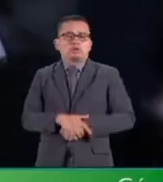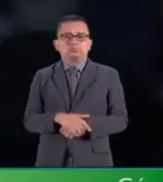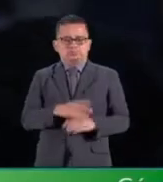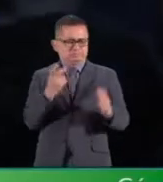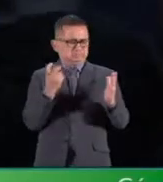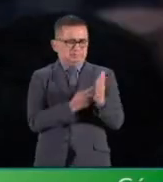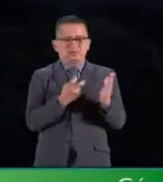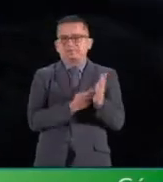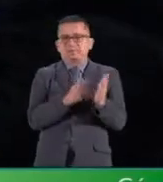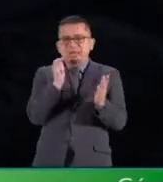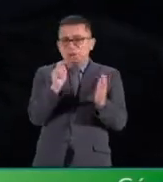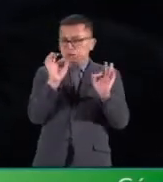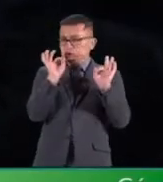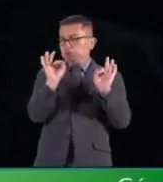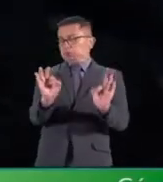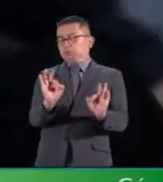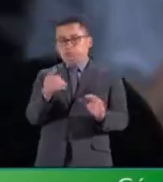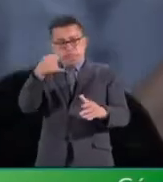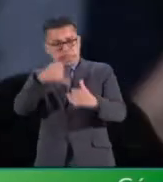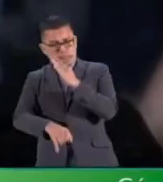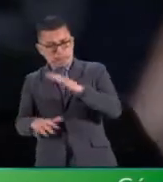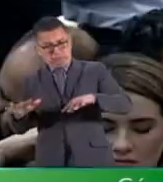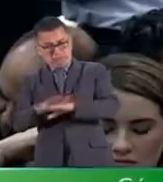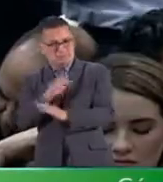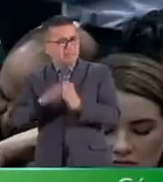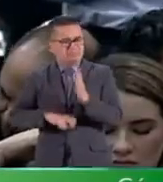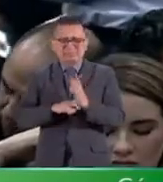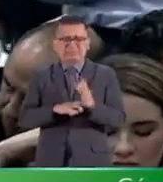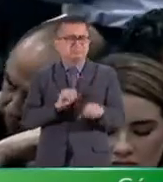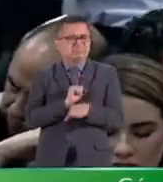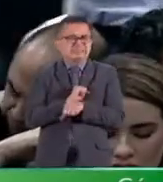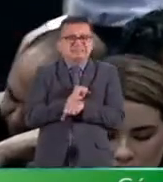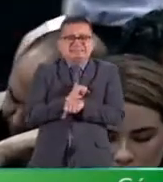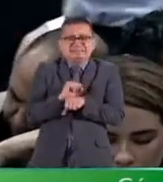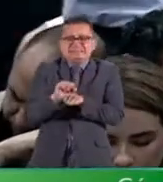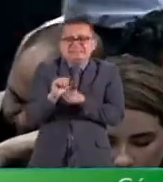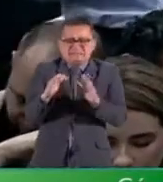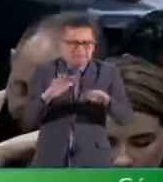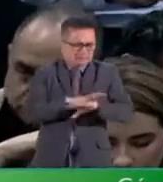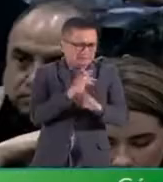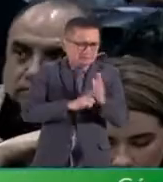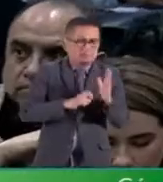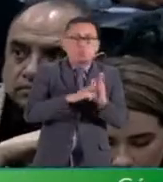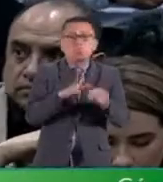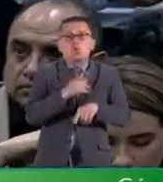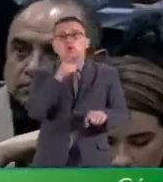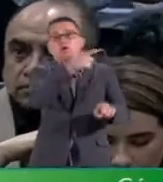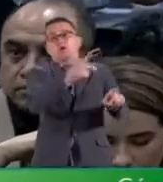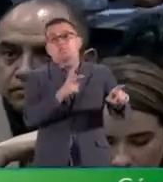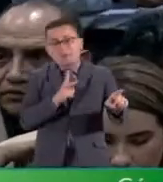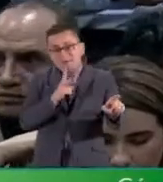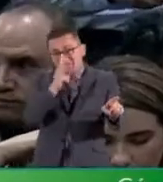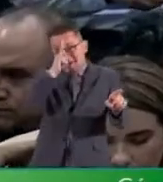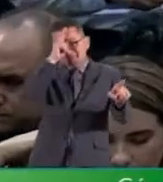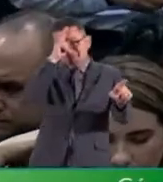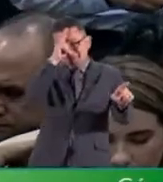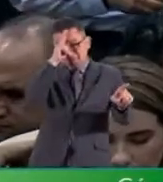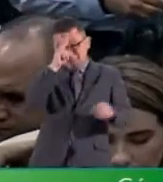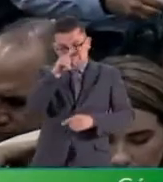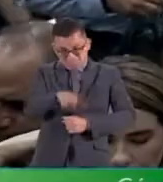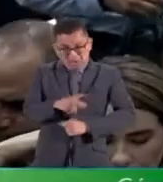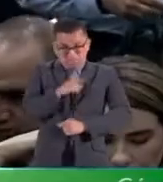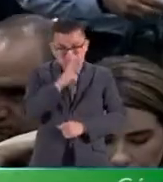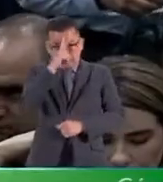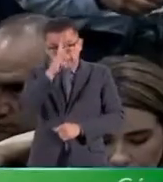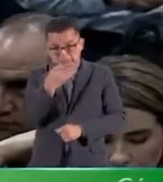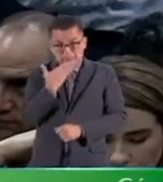y caprichosa y porque nada bueno surge de la venganza y de la revancha. Por